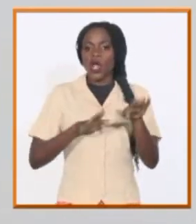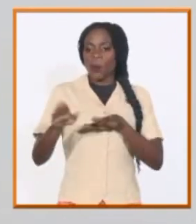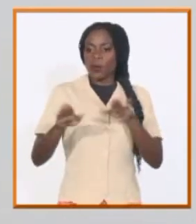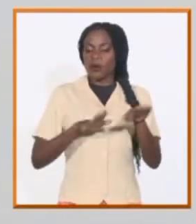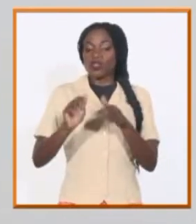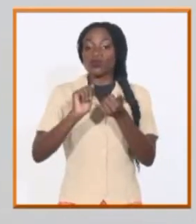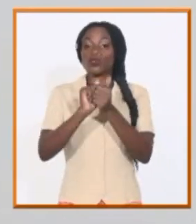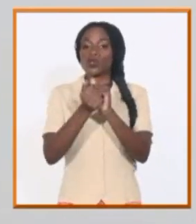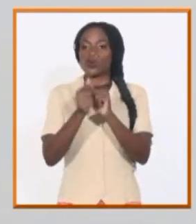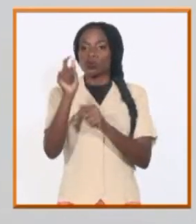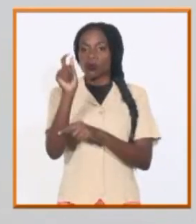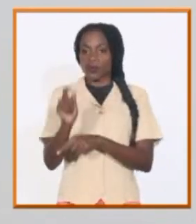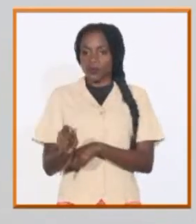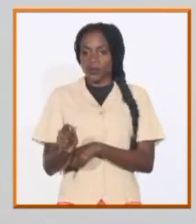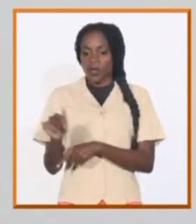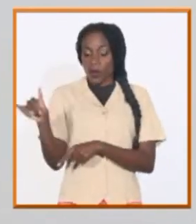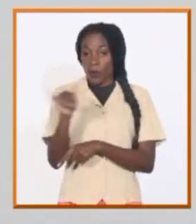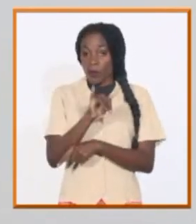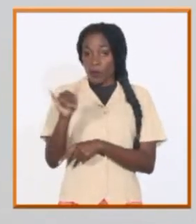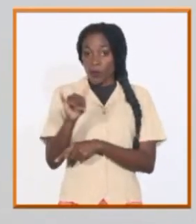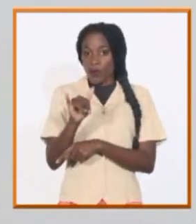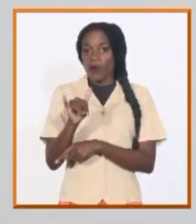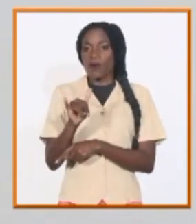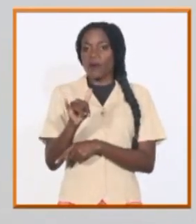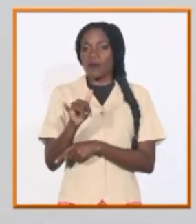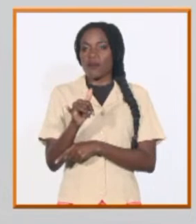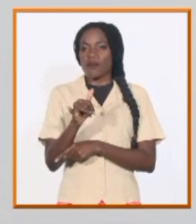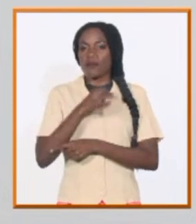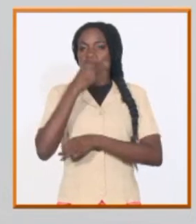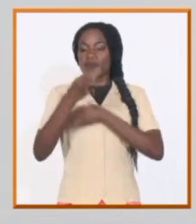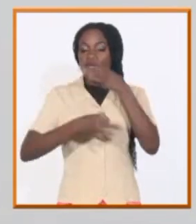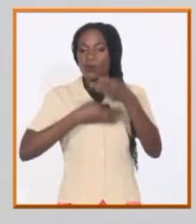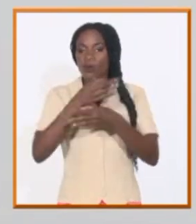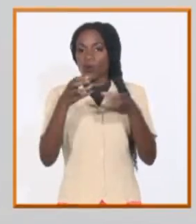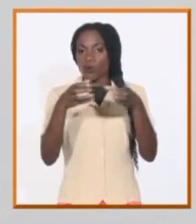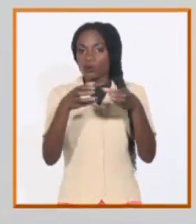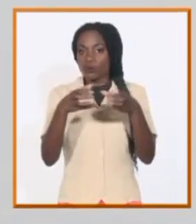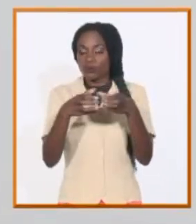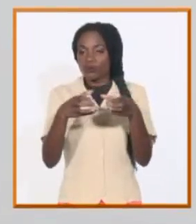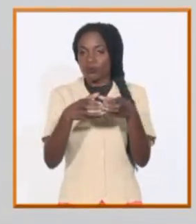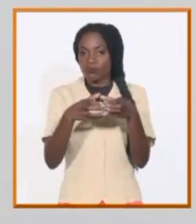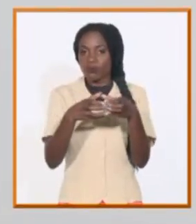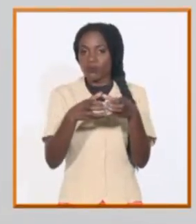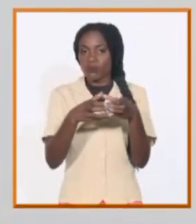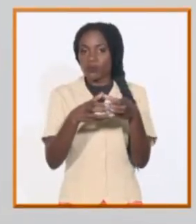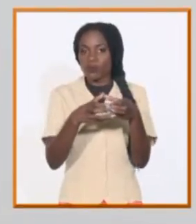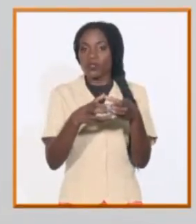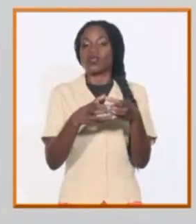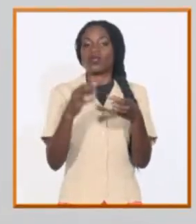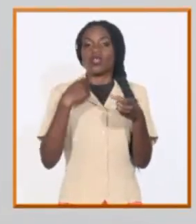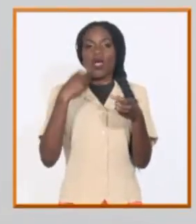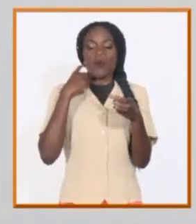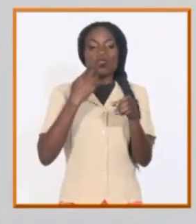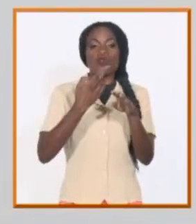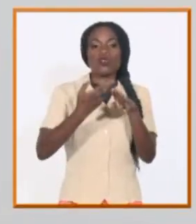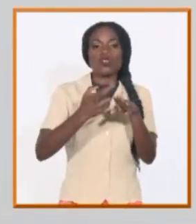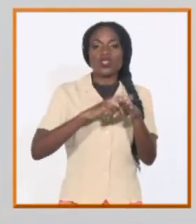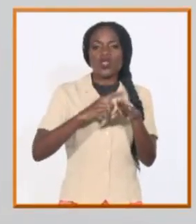pero también como portavoz de la delegación se me ha encargado de hacer un